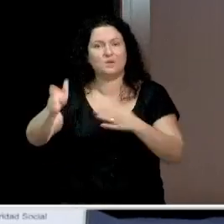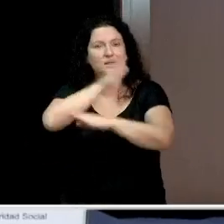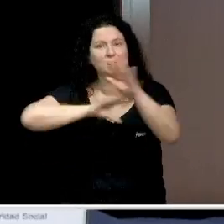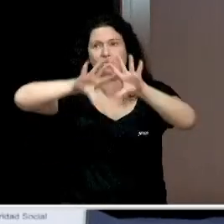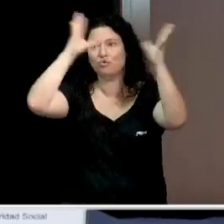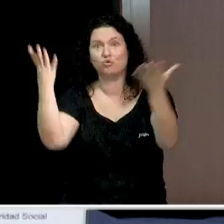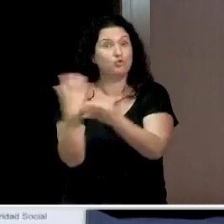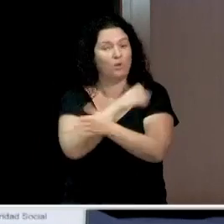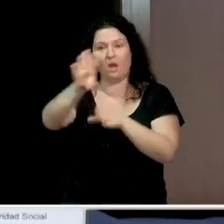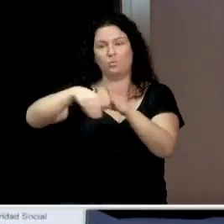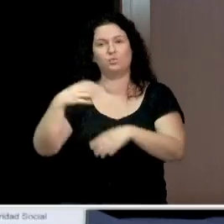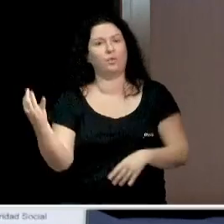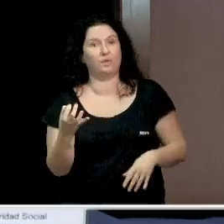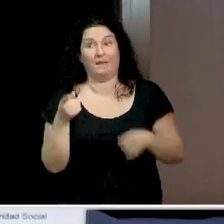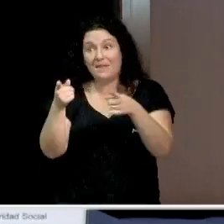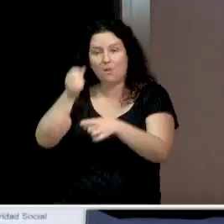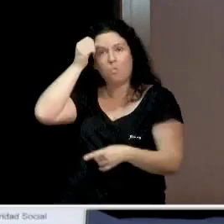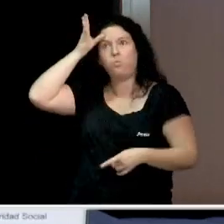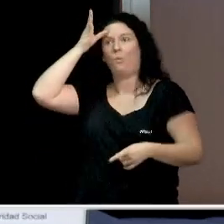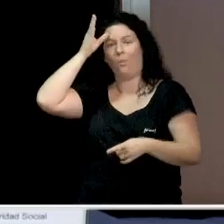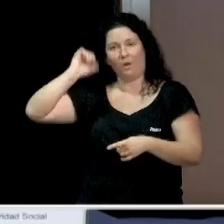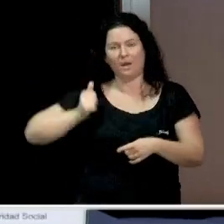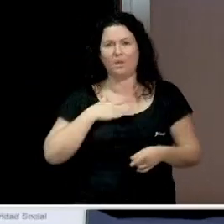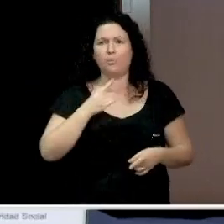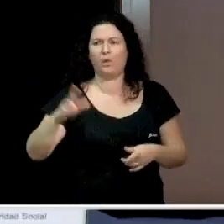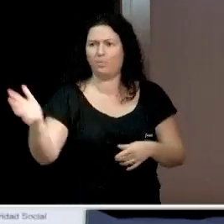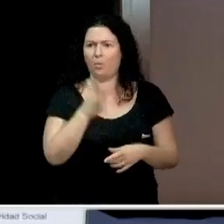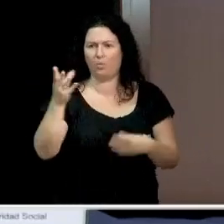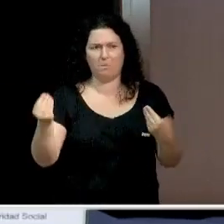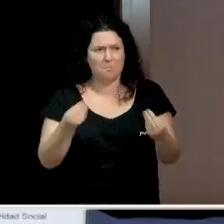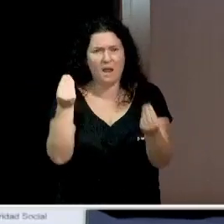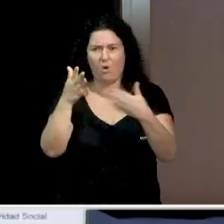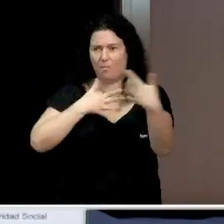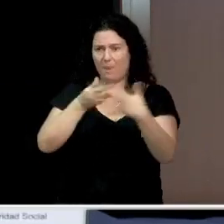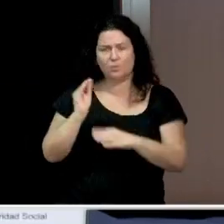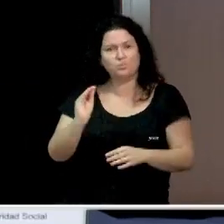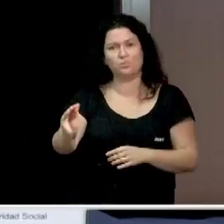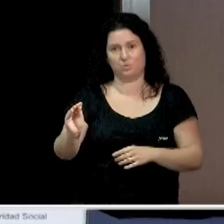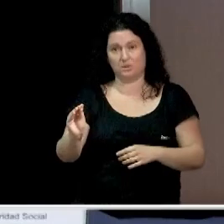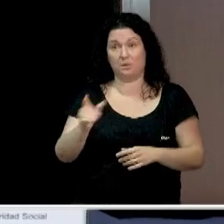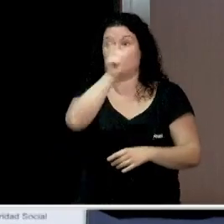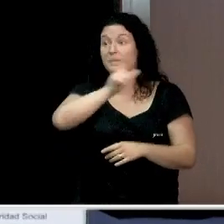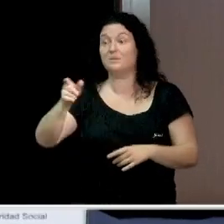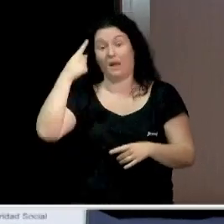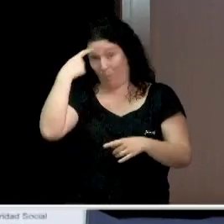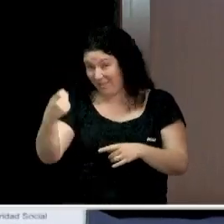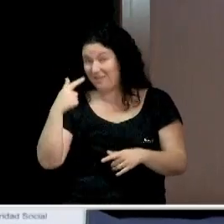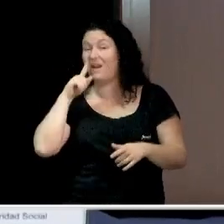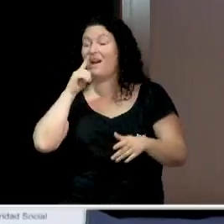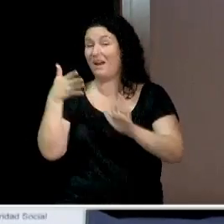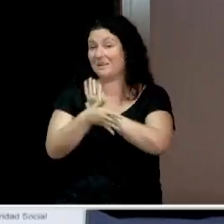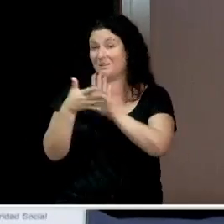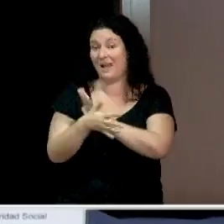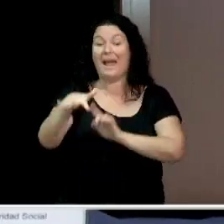universal y su potencial creador de riqueza. Y recuerden, no son las personas las que tienen limitaciones,